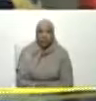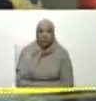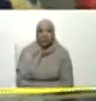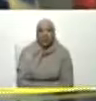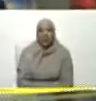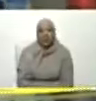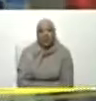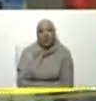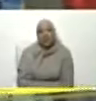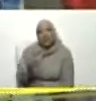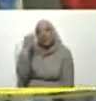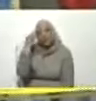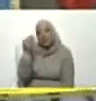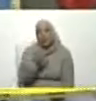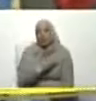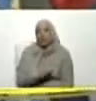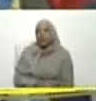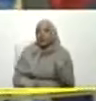Saludos, presidente.